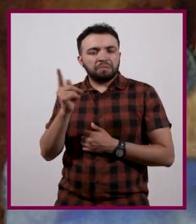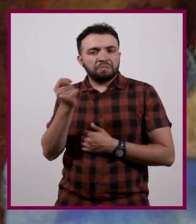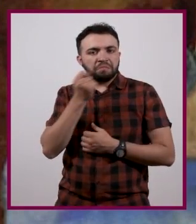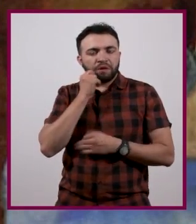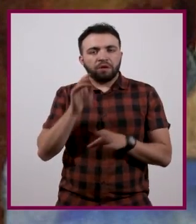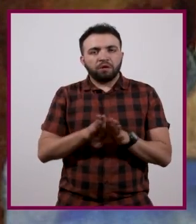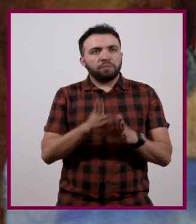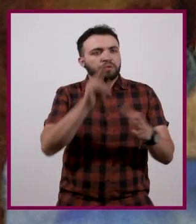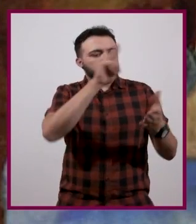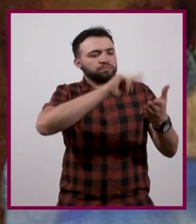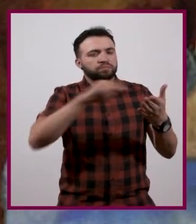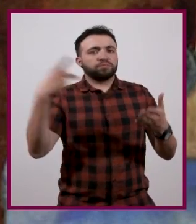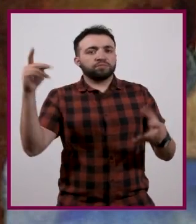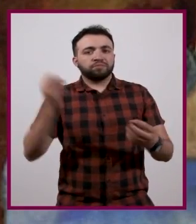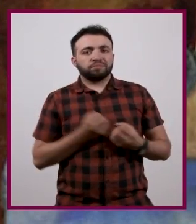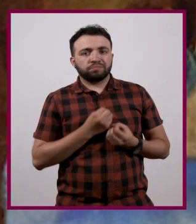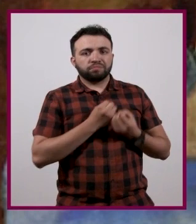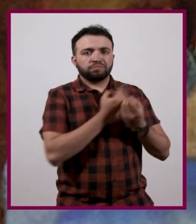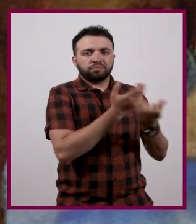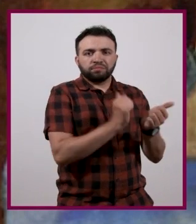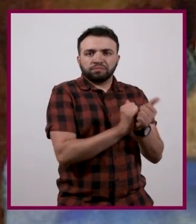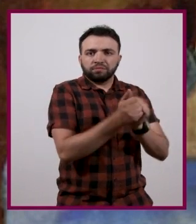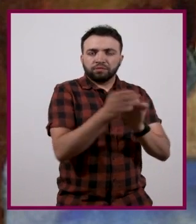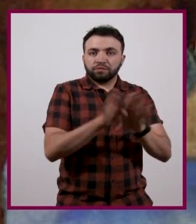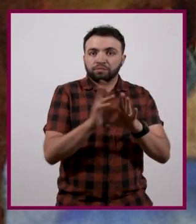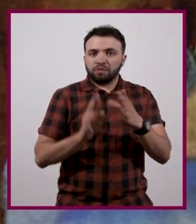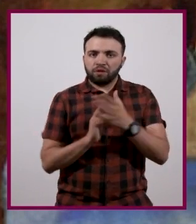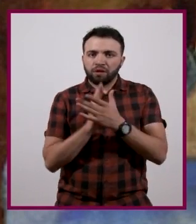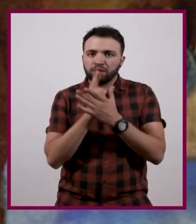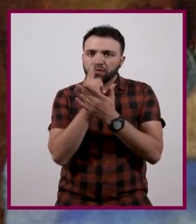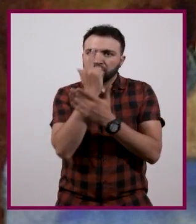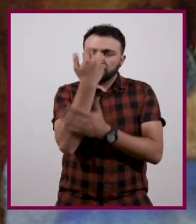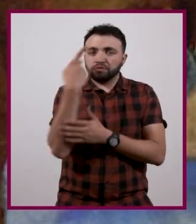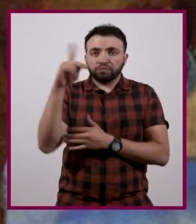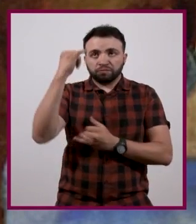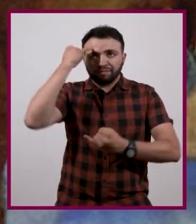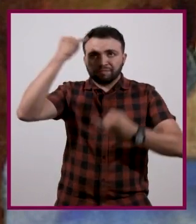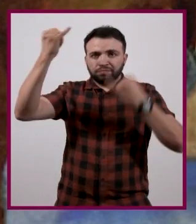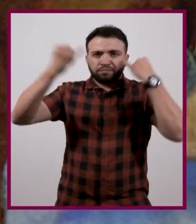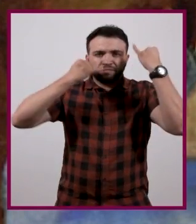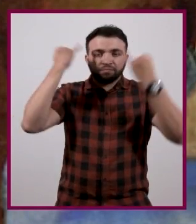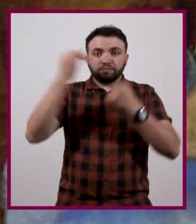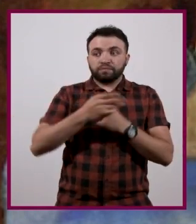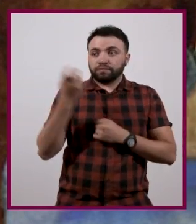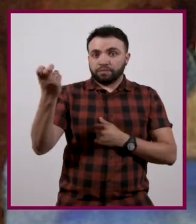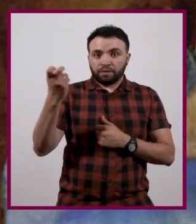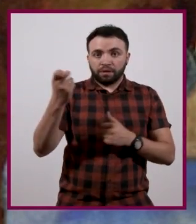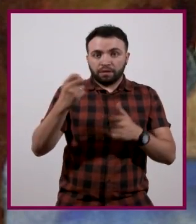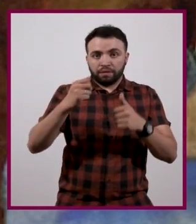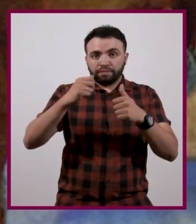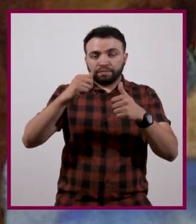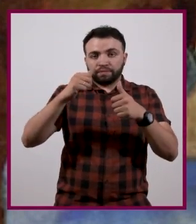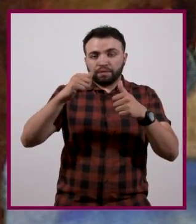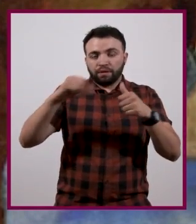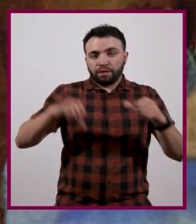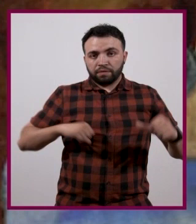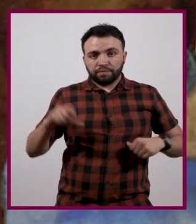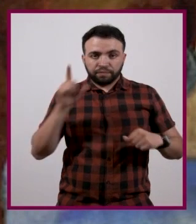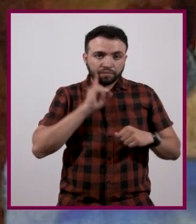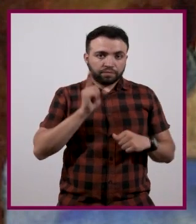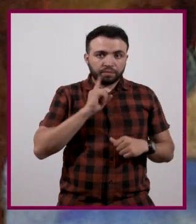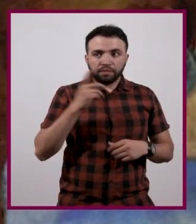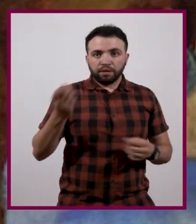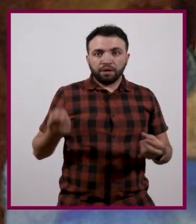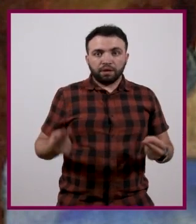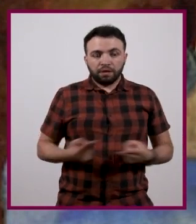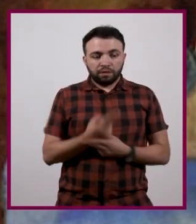pintura la manera de expresarse y revolucionar los estándares sociales con sus ideales. Para esta artista, nacida en Jalisco, el color tenía una